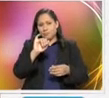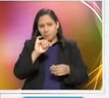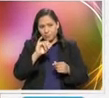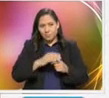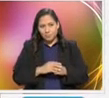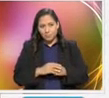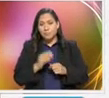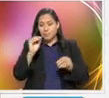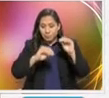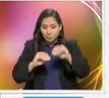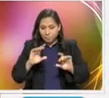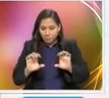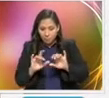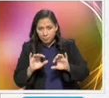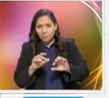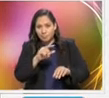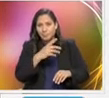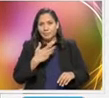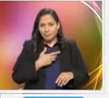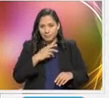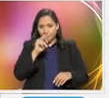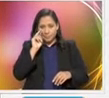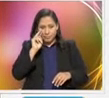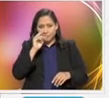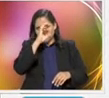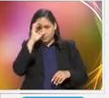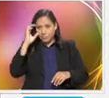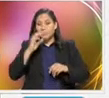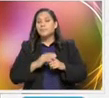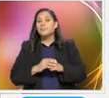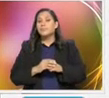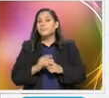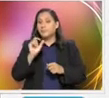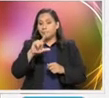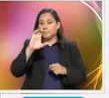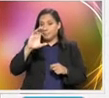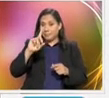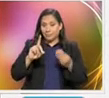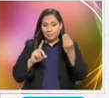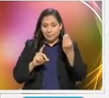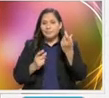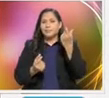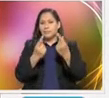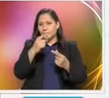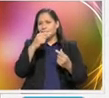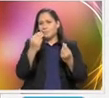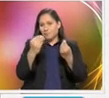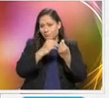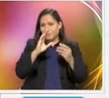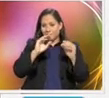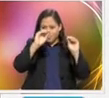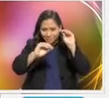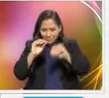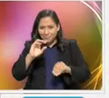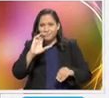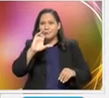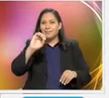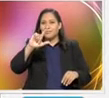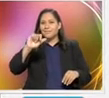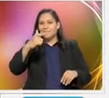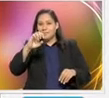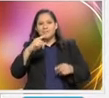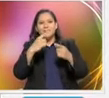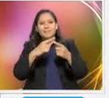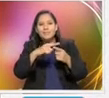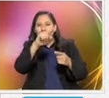si se meten en la computadora y encuentran ahí o ya en los mismos discos, en algunas ediciones, ya te enseñan el collage de quiénes eran. Muy bien.